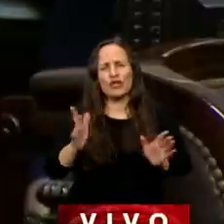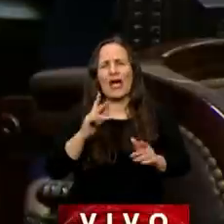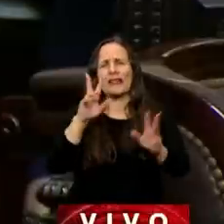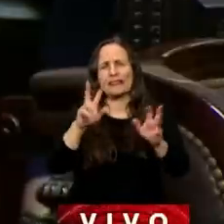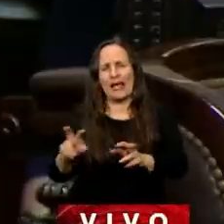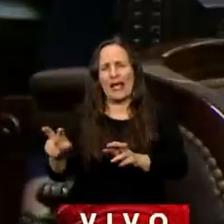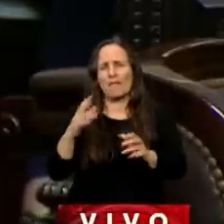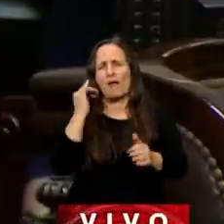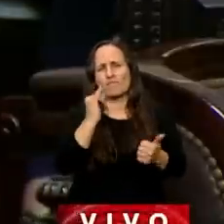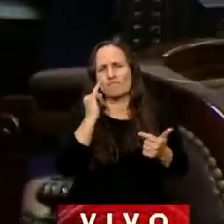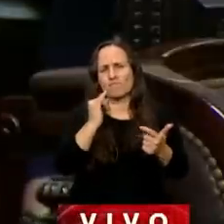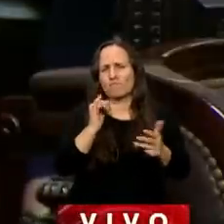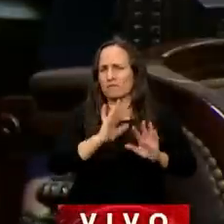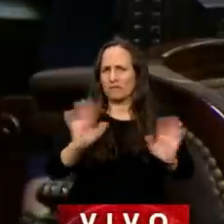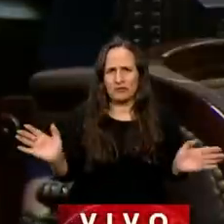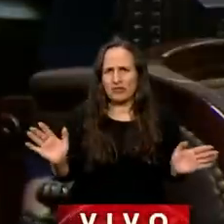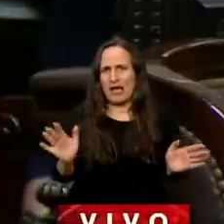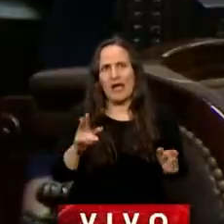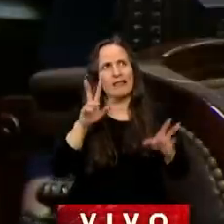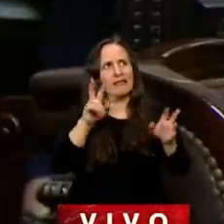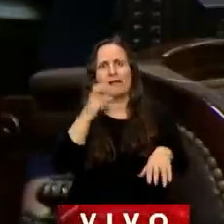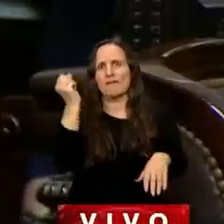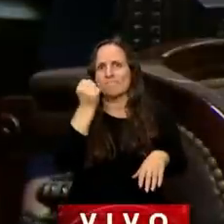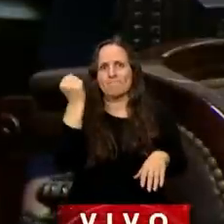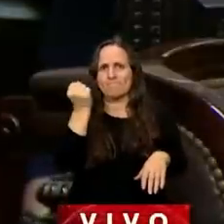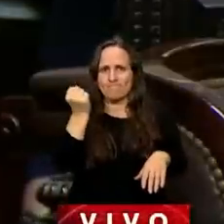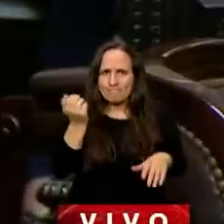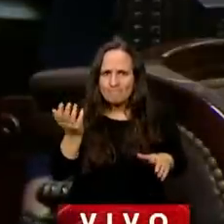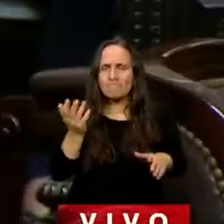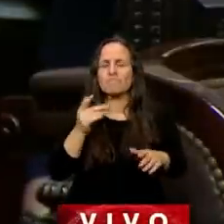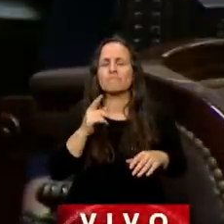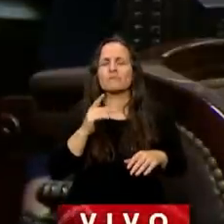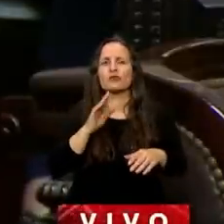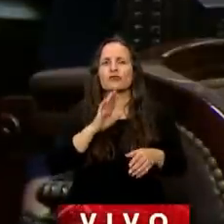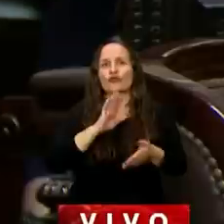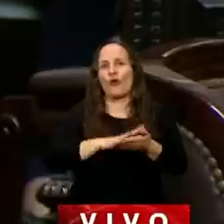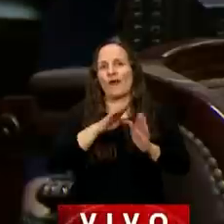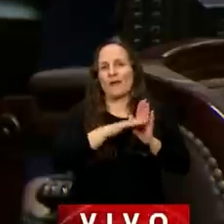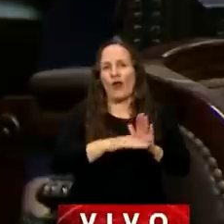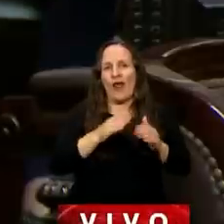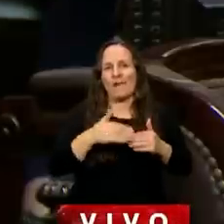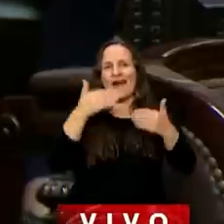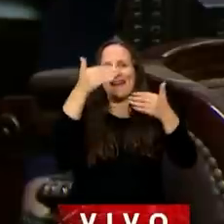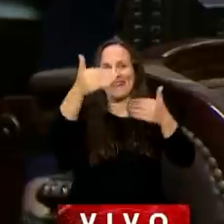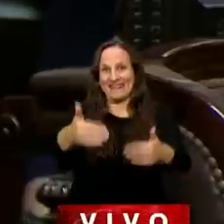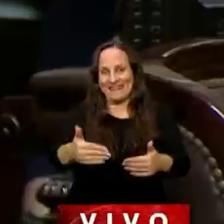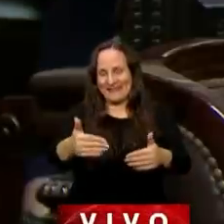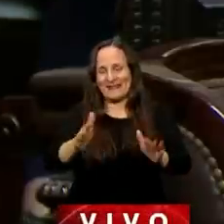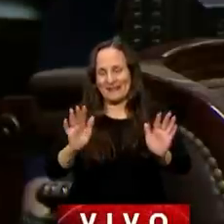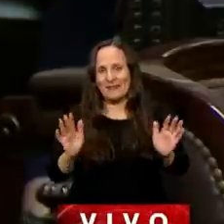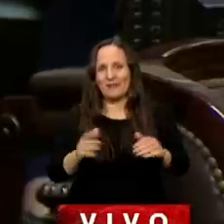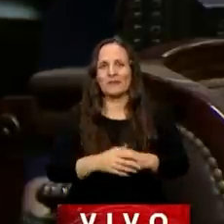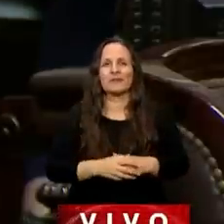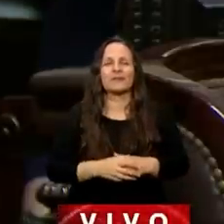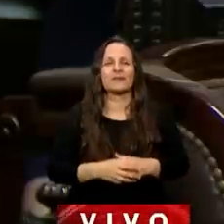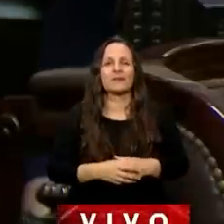que son de relevancia cuando tratamos la prórroga de un régimen como el Programa Nacional de Entrega Voluntaria de